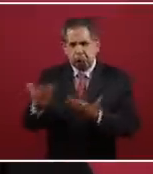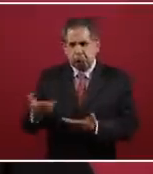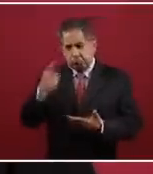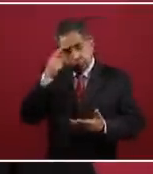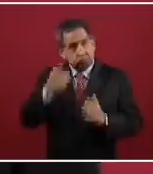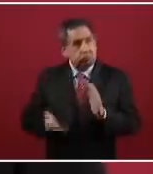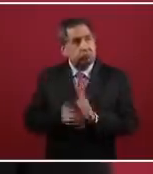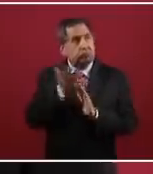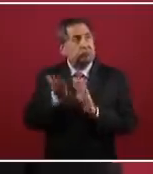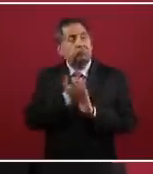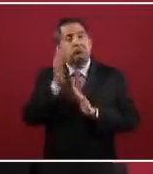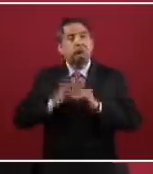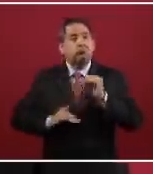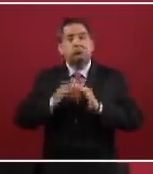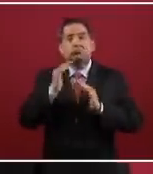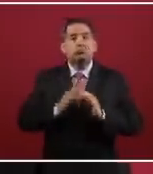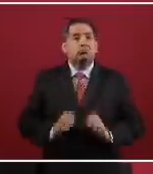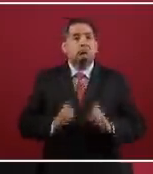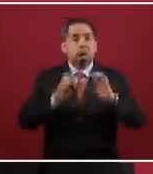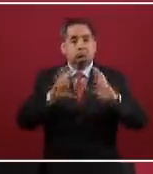construcción de las instalaciones.